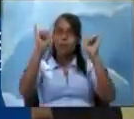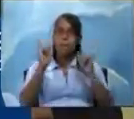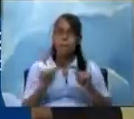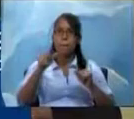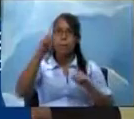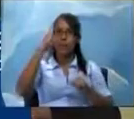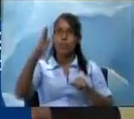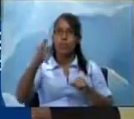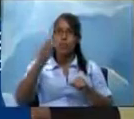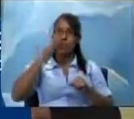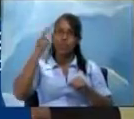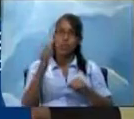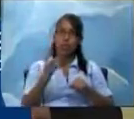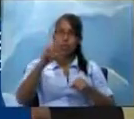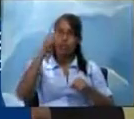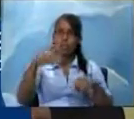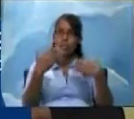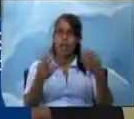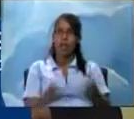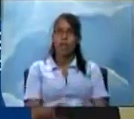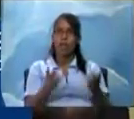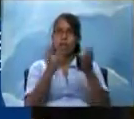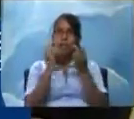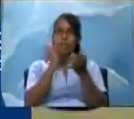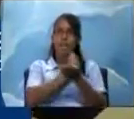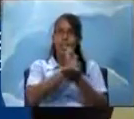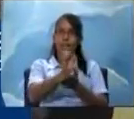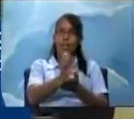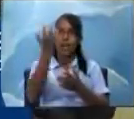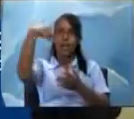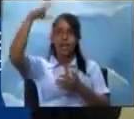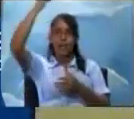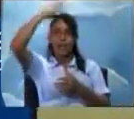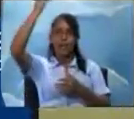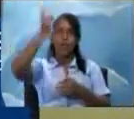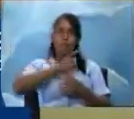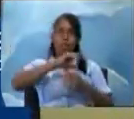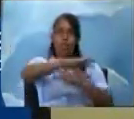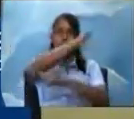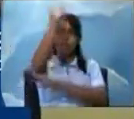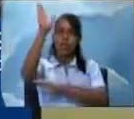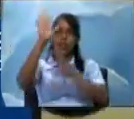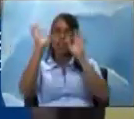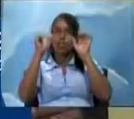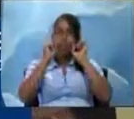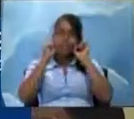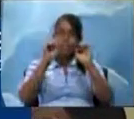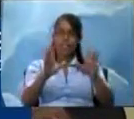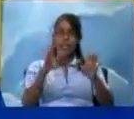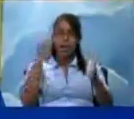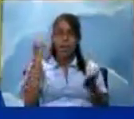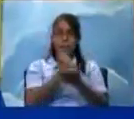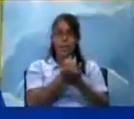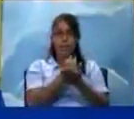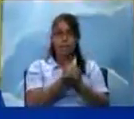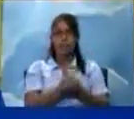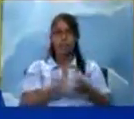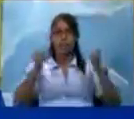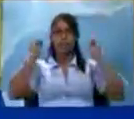y Dios, seguro que Dios le dará la vida eterna en el reino de los cielos. Que Dios me le bendiga, que Dios me le